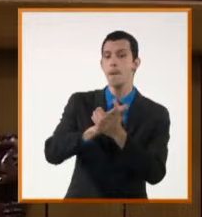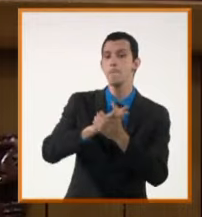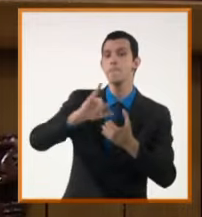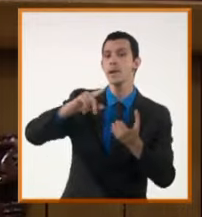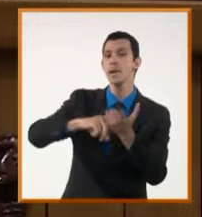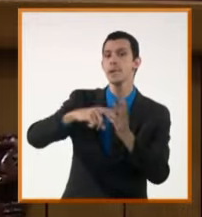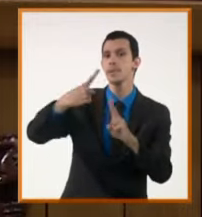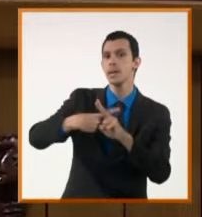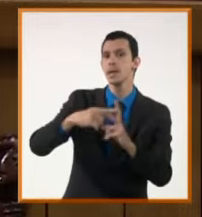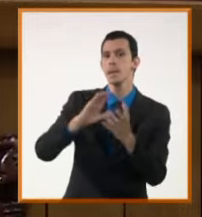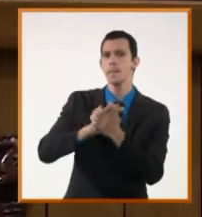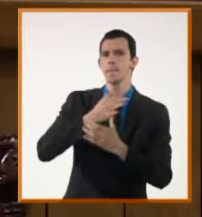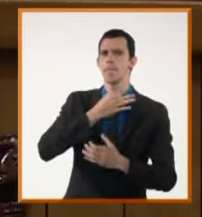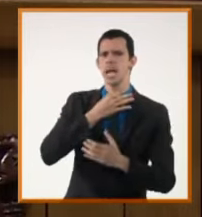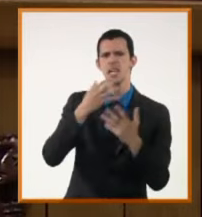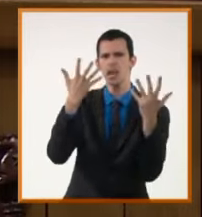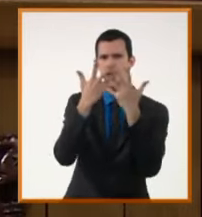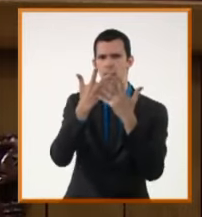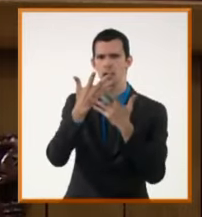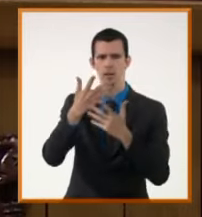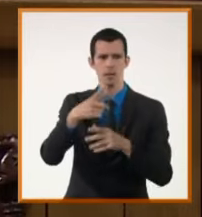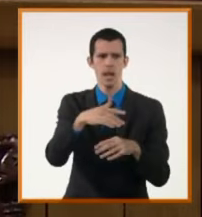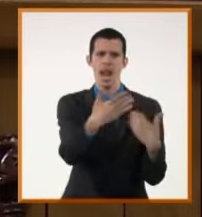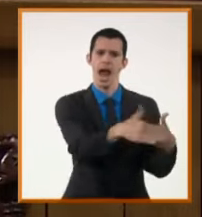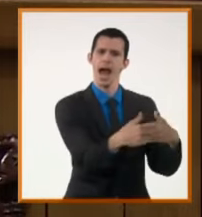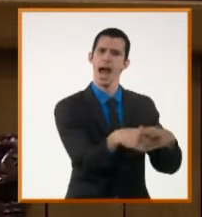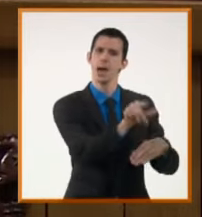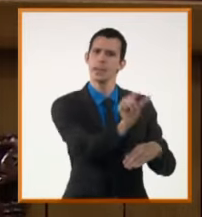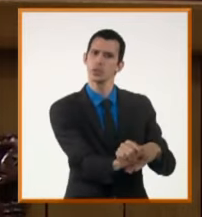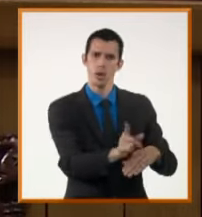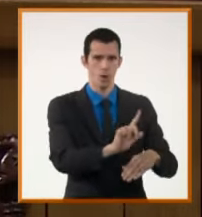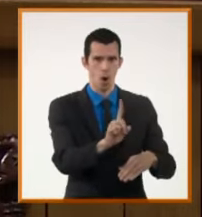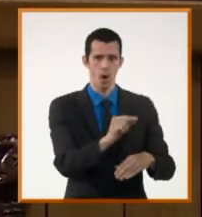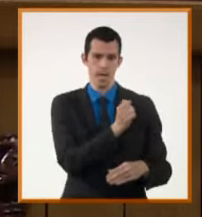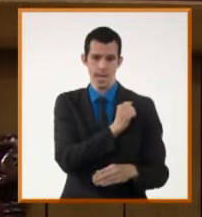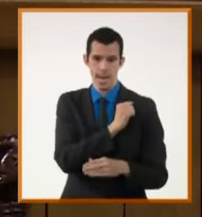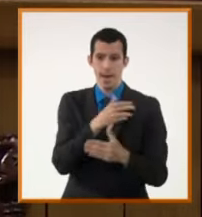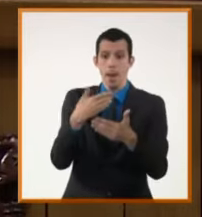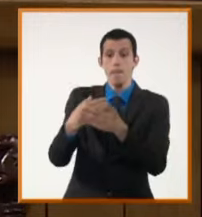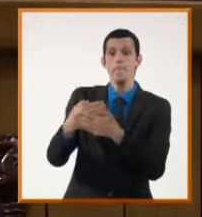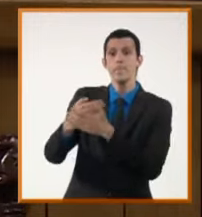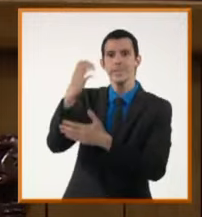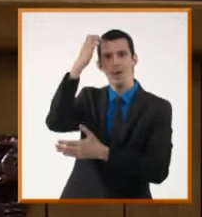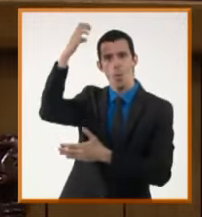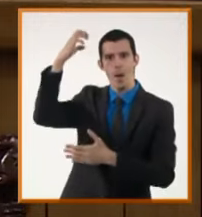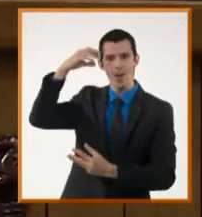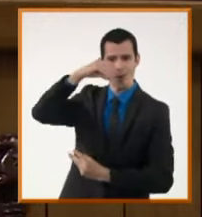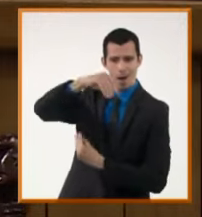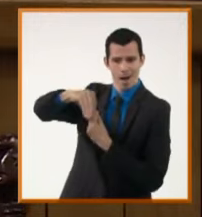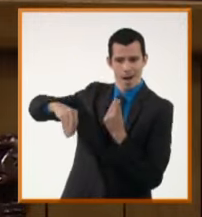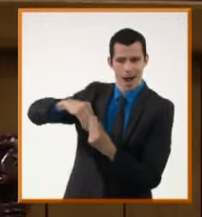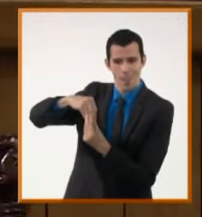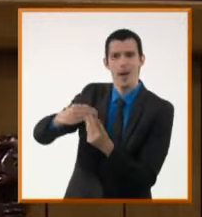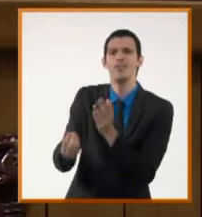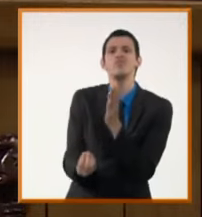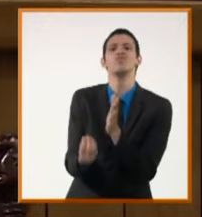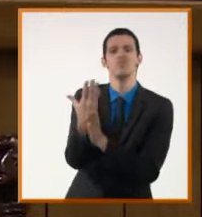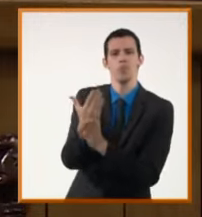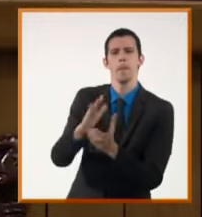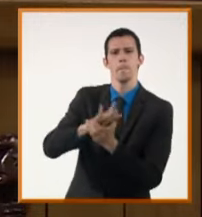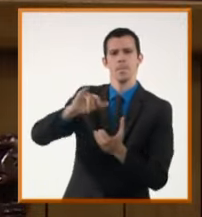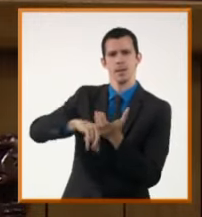sin ninguna camisa de fuerza, aunque nosotros debemos aspirar que todas esas facultades las tenga también la gran empresa